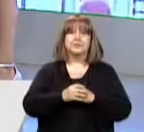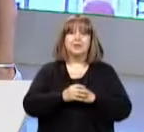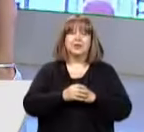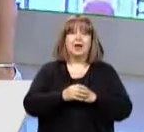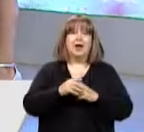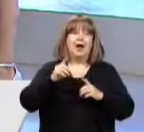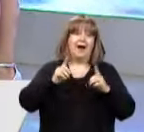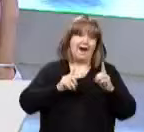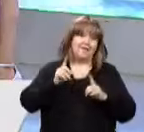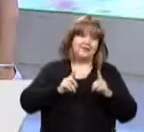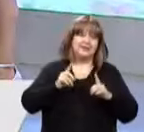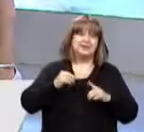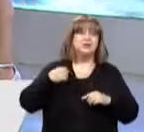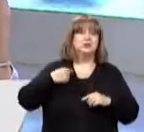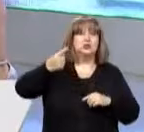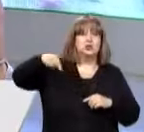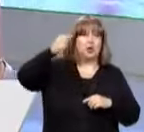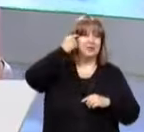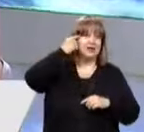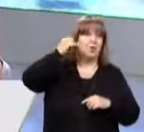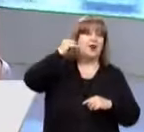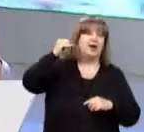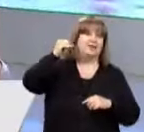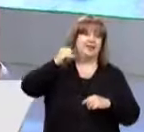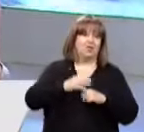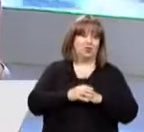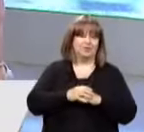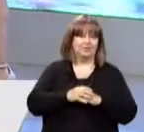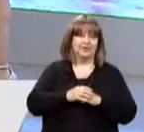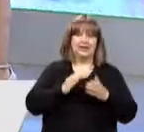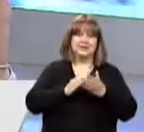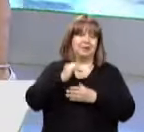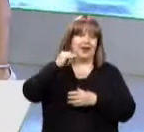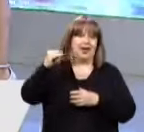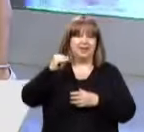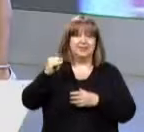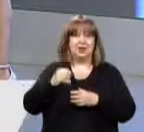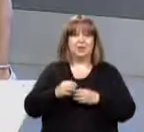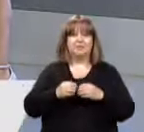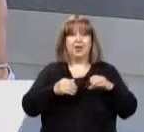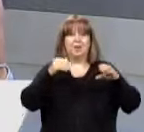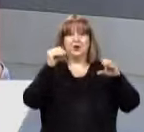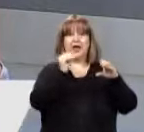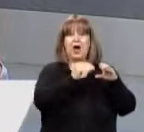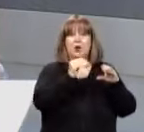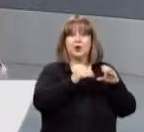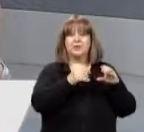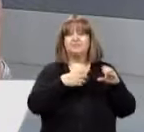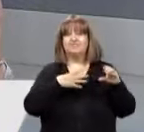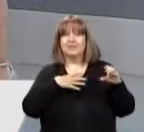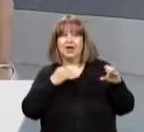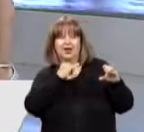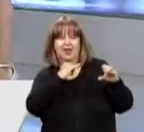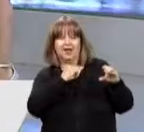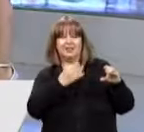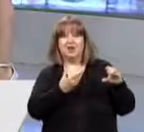por ahí pesimistas por costumbre por viste que tenemos como esa cosa negativa decir Ay no Pero y si esto también lo pierdo o que nos cuesta creer de que haya